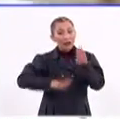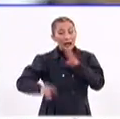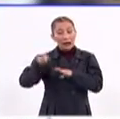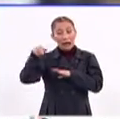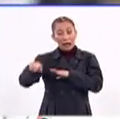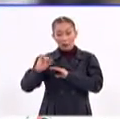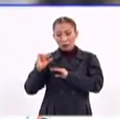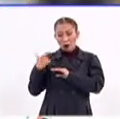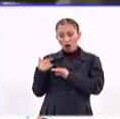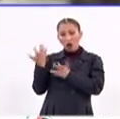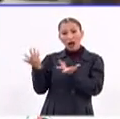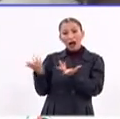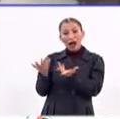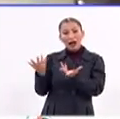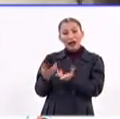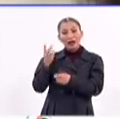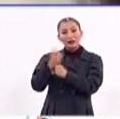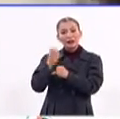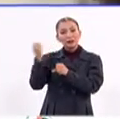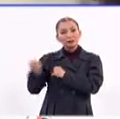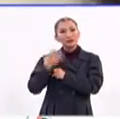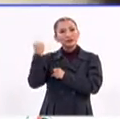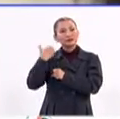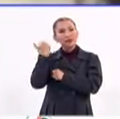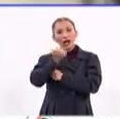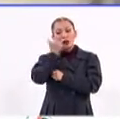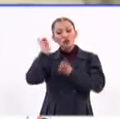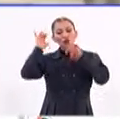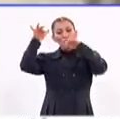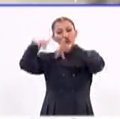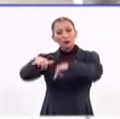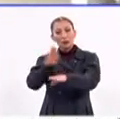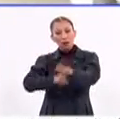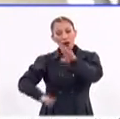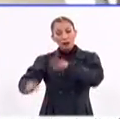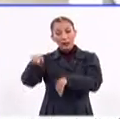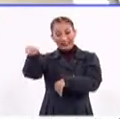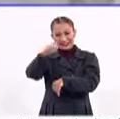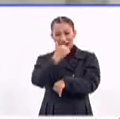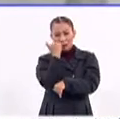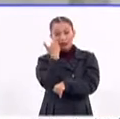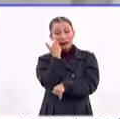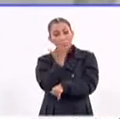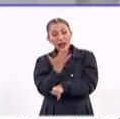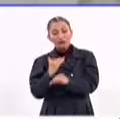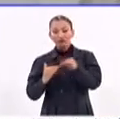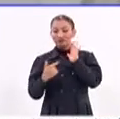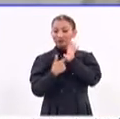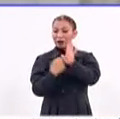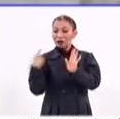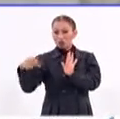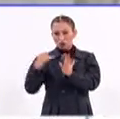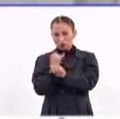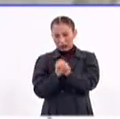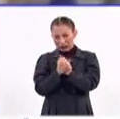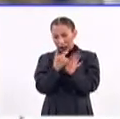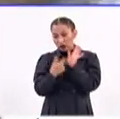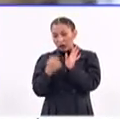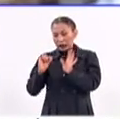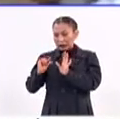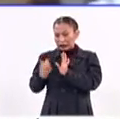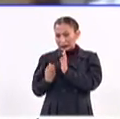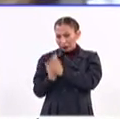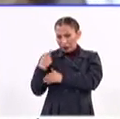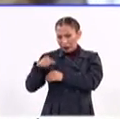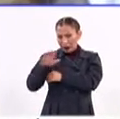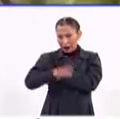la que recientemente se llevó a cabo el tercer Congreso Estudiantil de Biología, donde los estudiantes buscan destacar sus investigaciones más recientes